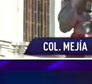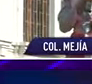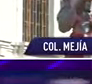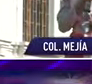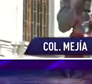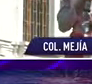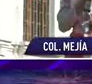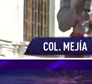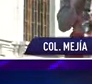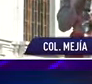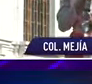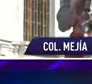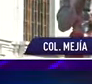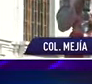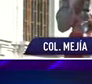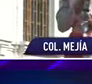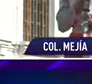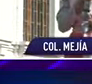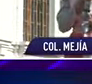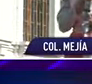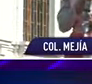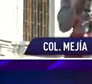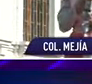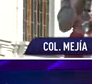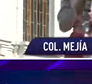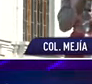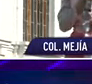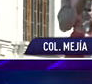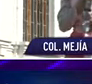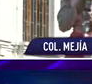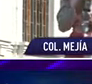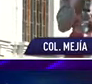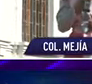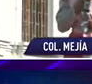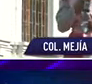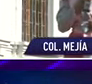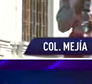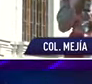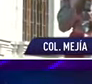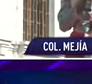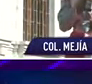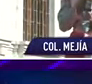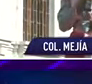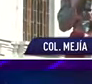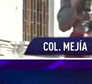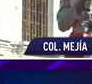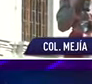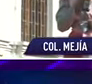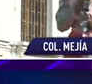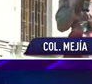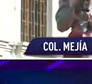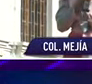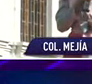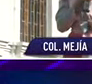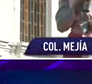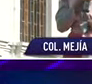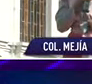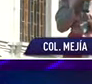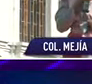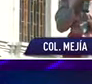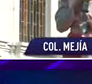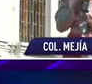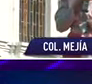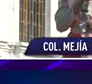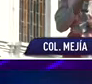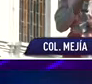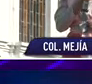declarado por la asamblea nacional El Congreso En aquel momento bueno Adriana nos tiene más detalles desde este colegio emblemático